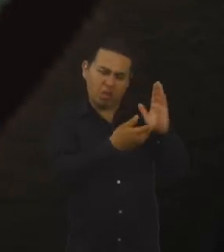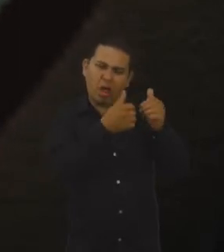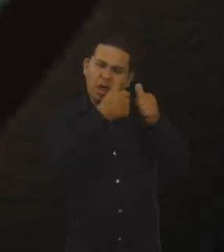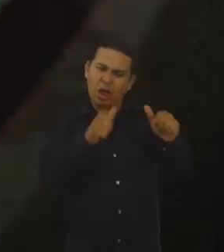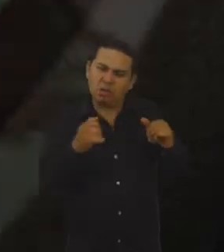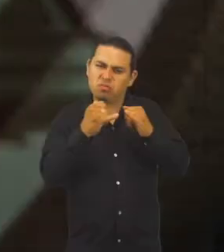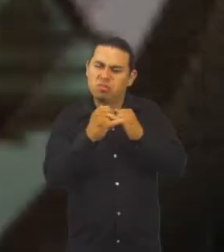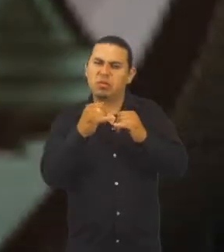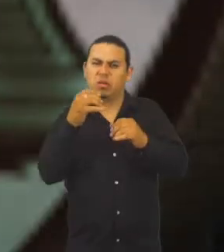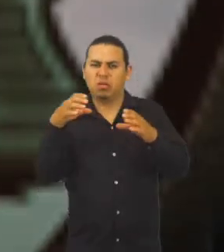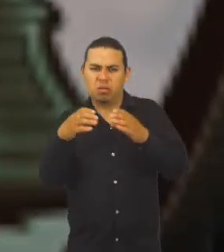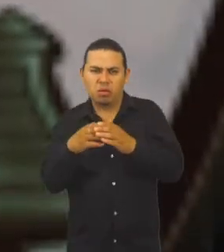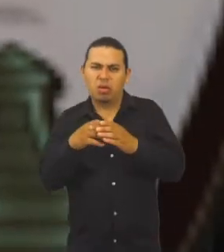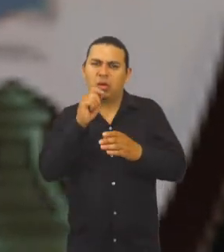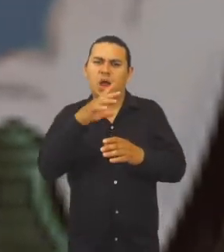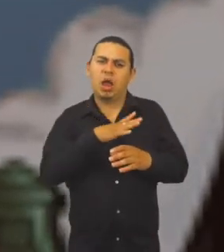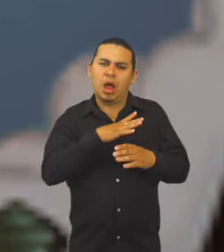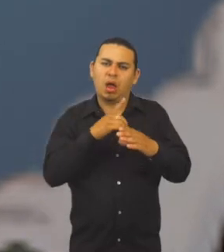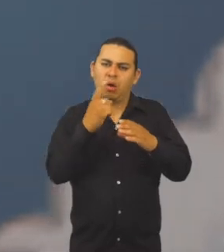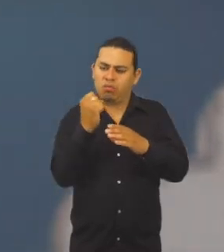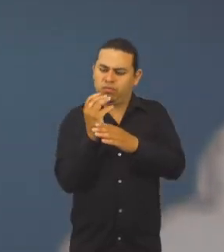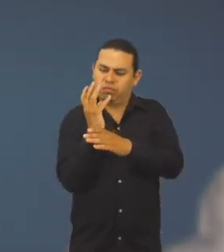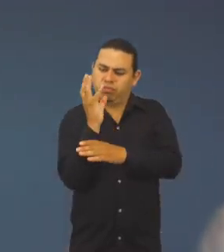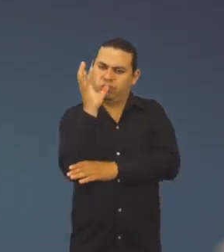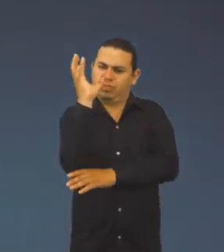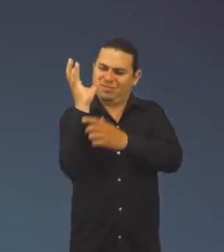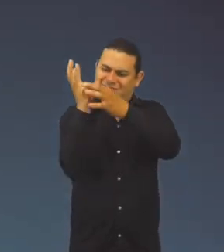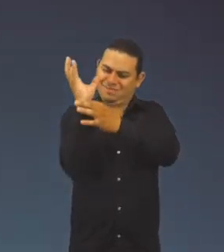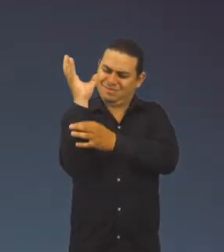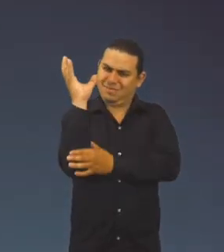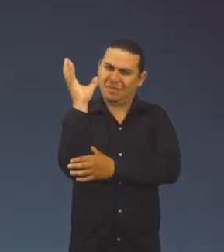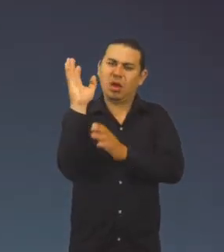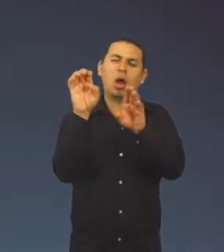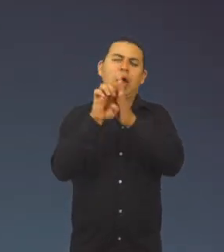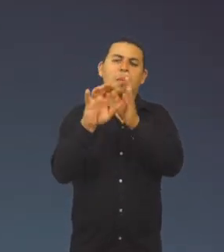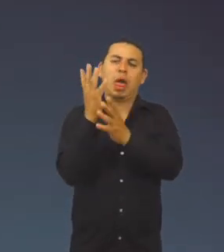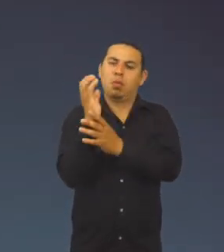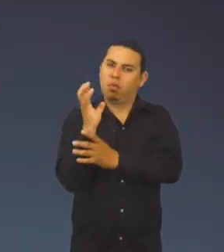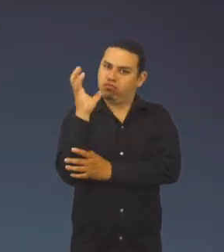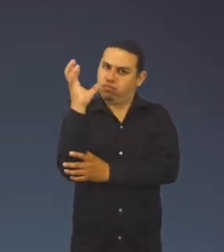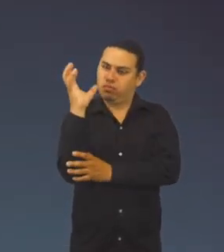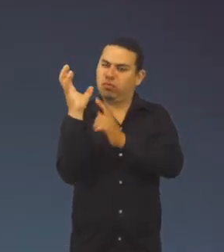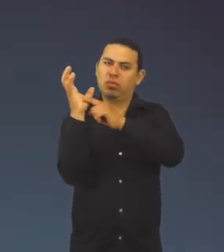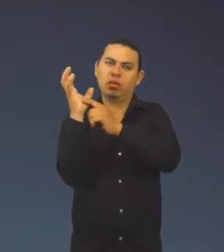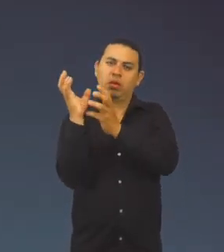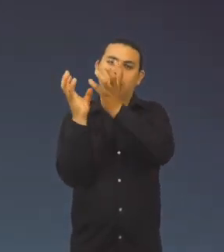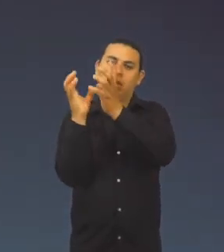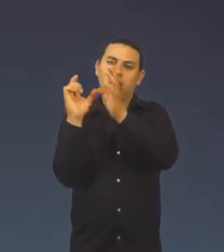Ciencias y Artes del Estado, emerge vigoroso un potente brazo, rama del árbol